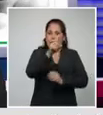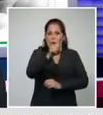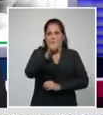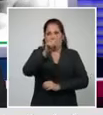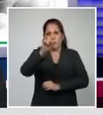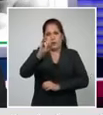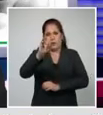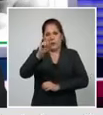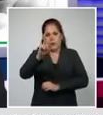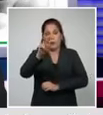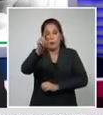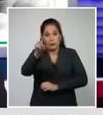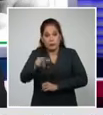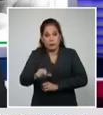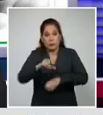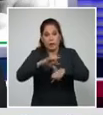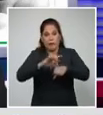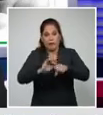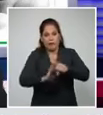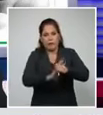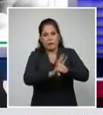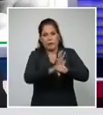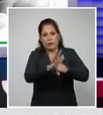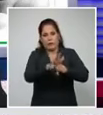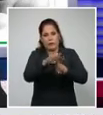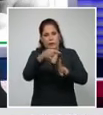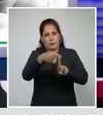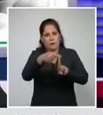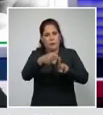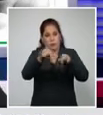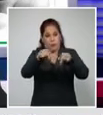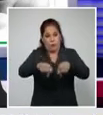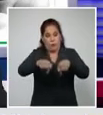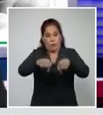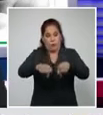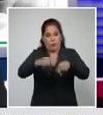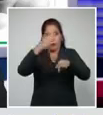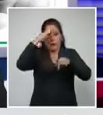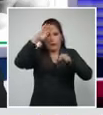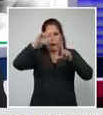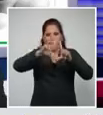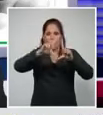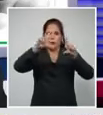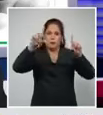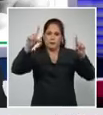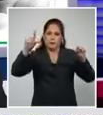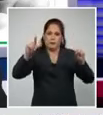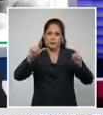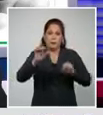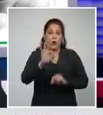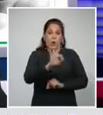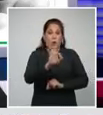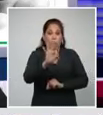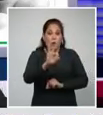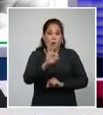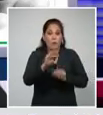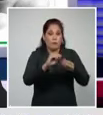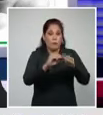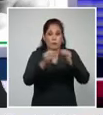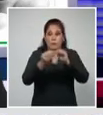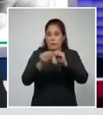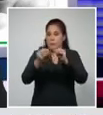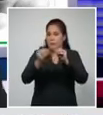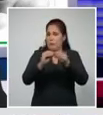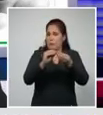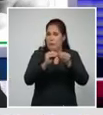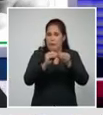1.162 casos positivos se reporta hoy en nuestro país, 8 con fuente de infección